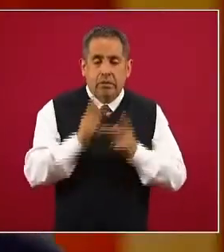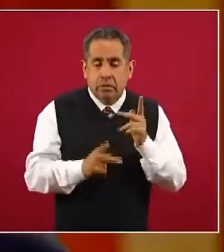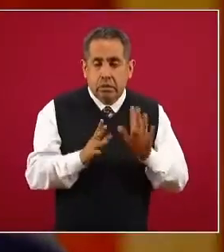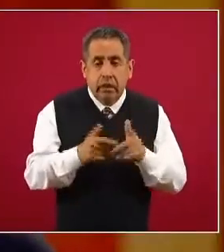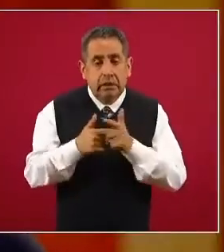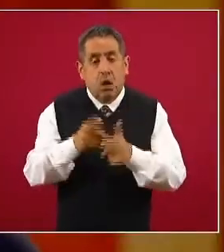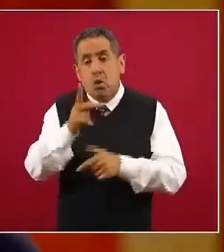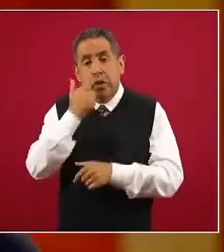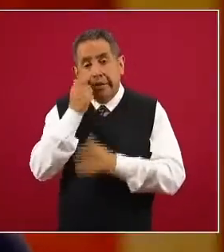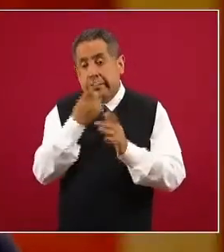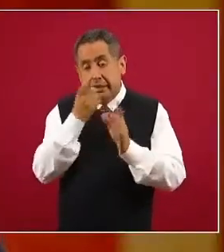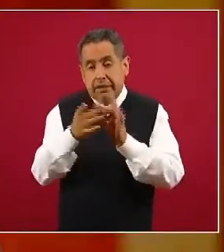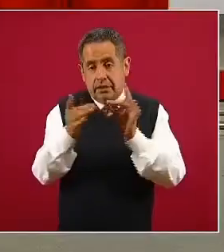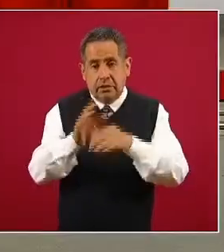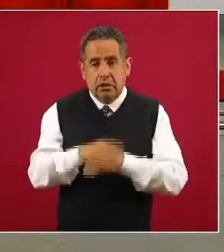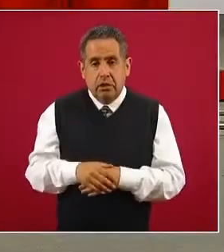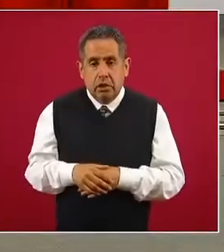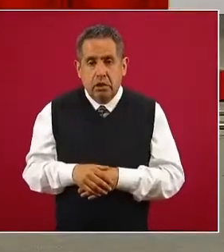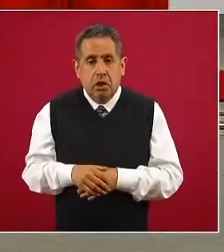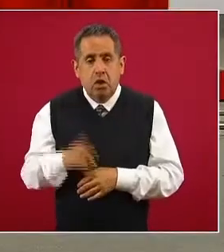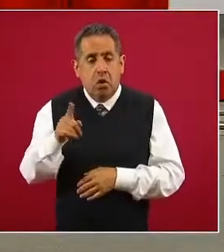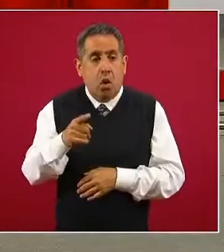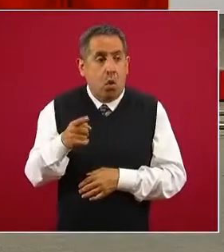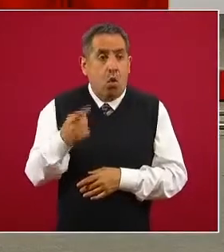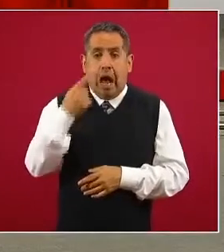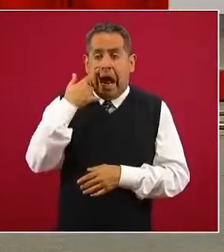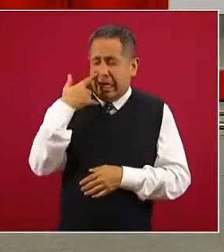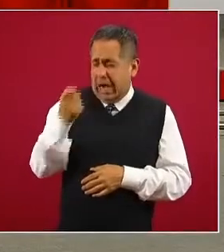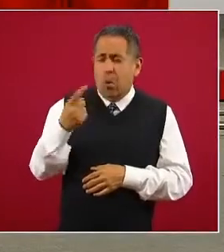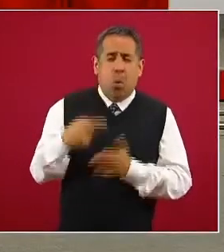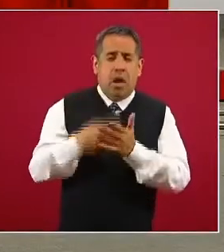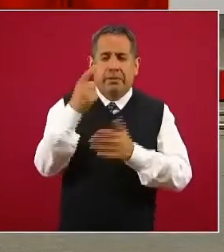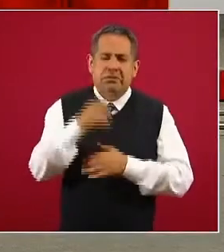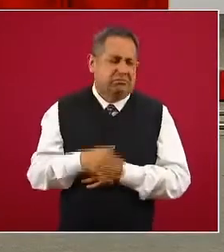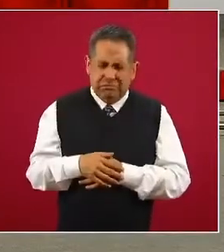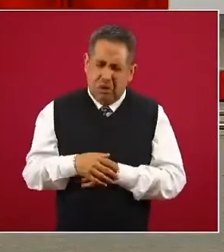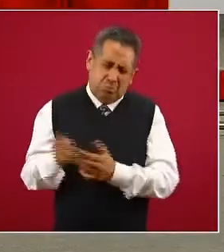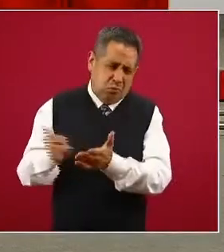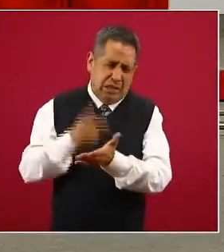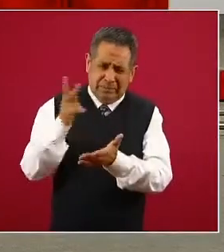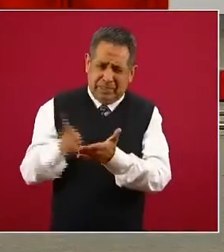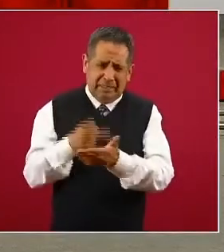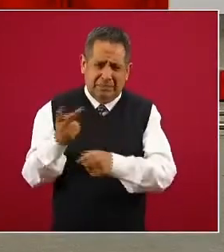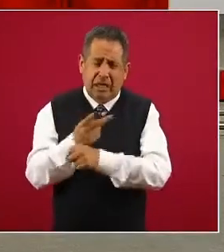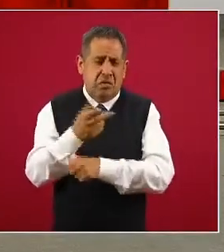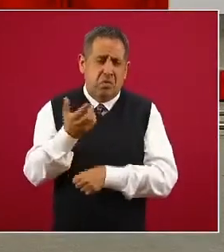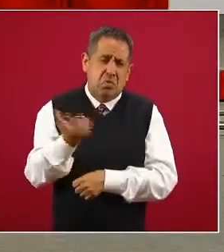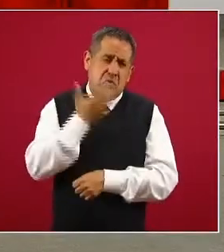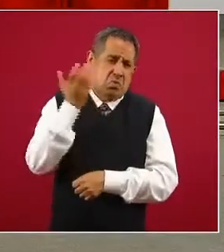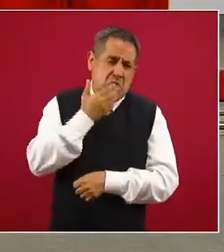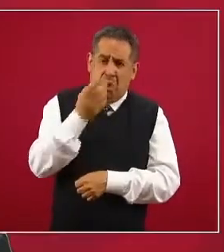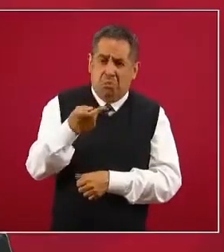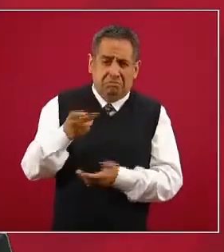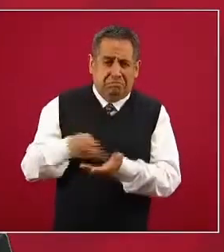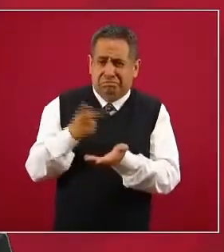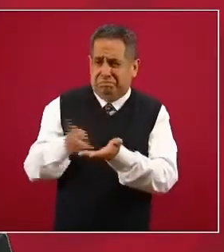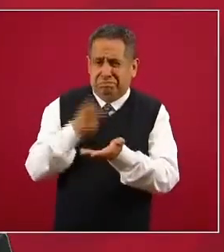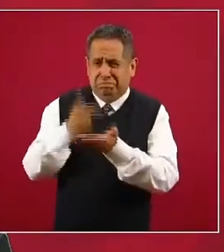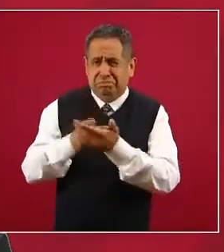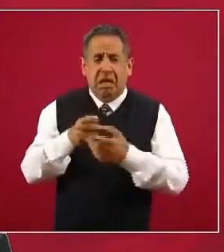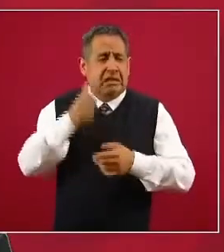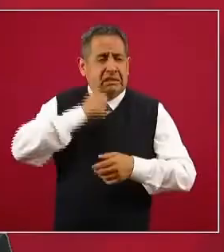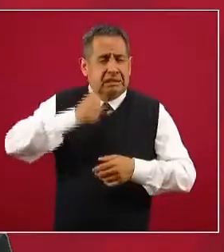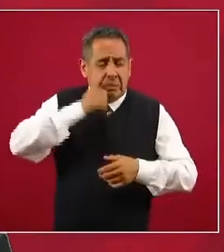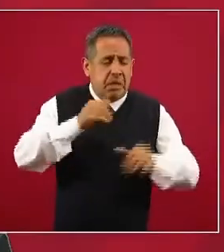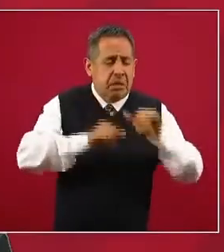que sí quiero decirles es que no es un evento inusual. Cuando se hace investigación clínica es común, de hecho diría muy común, que al